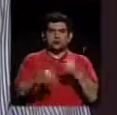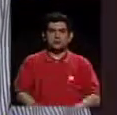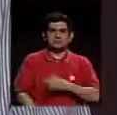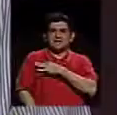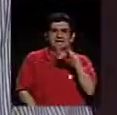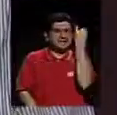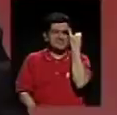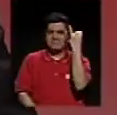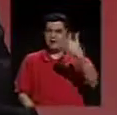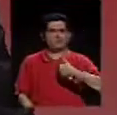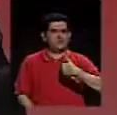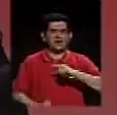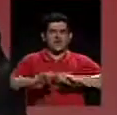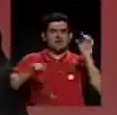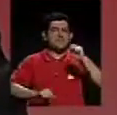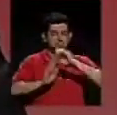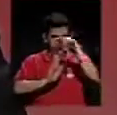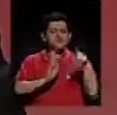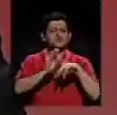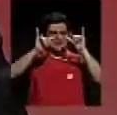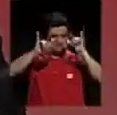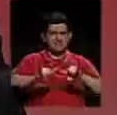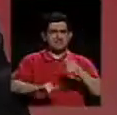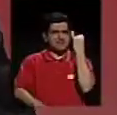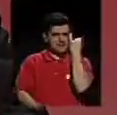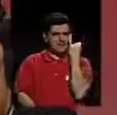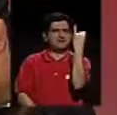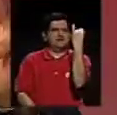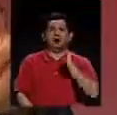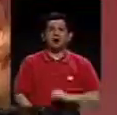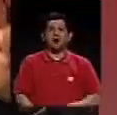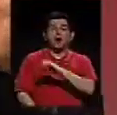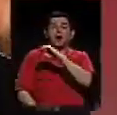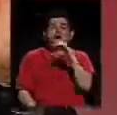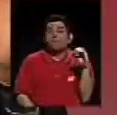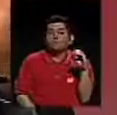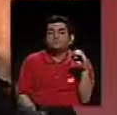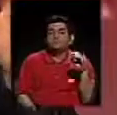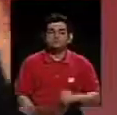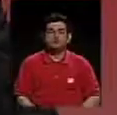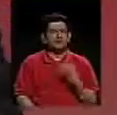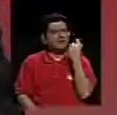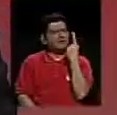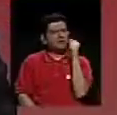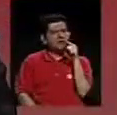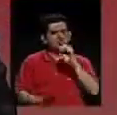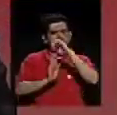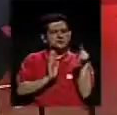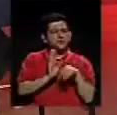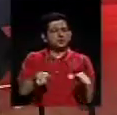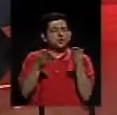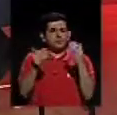espíritu ideológico, pero sí la Constitución mantiene una ideología, o cómo se interpreta esa Constitución,